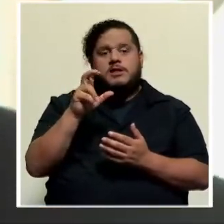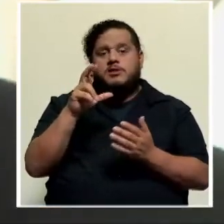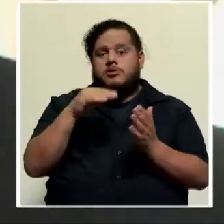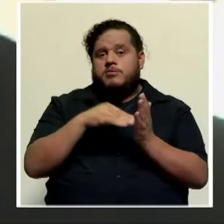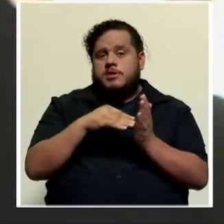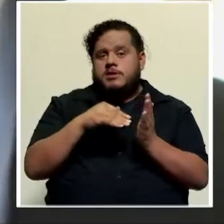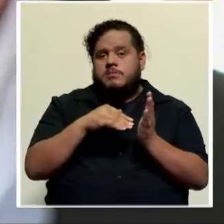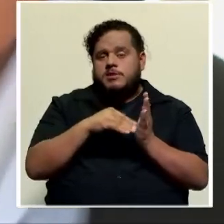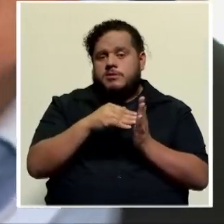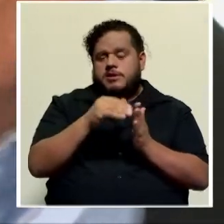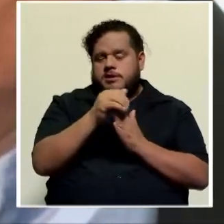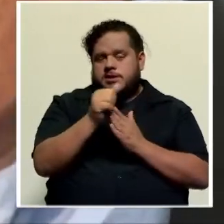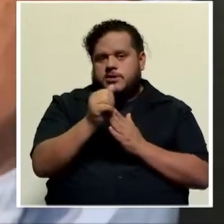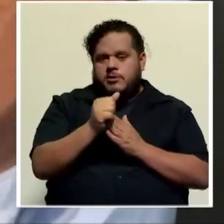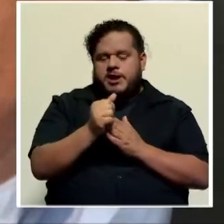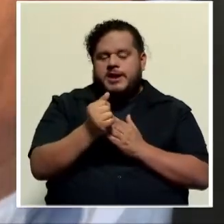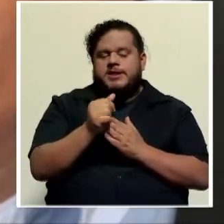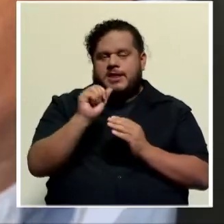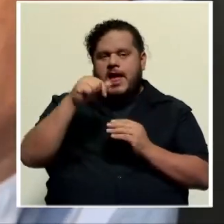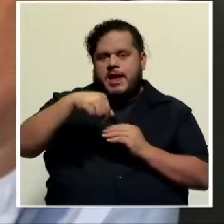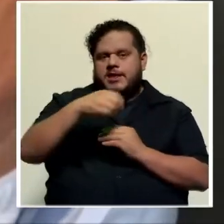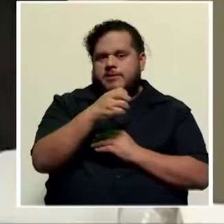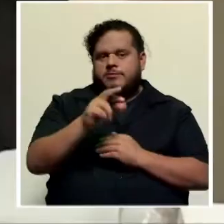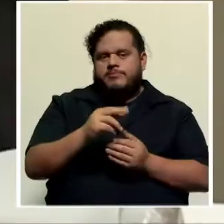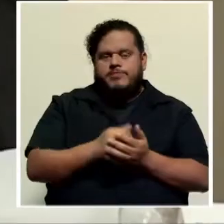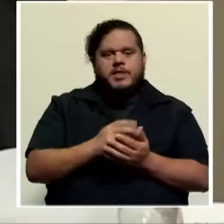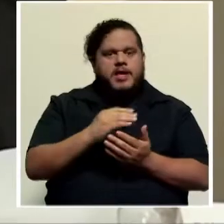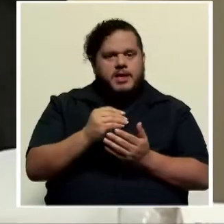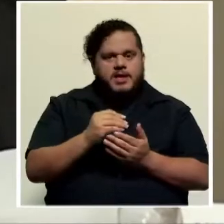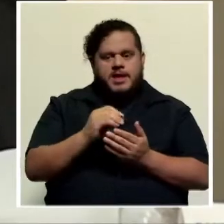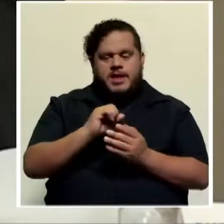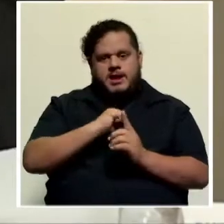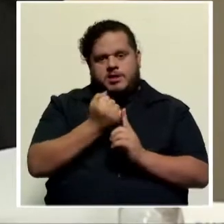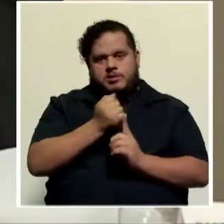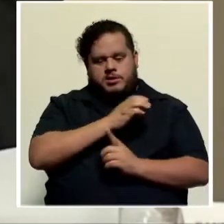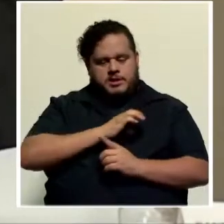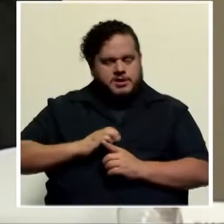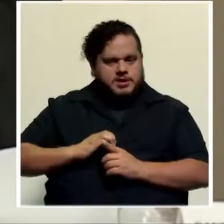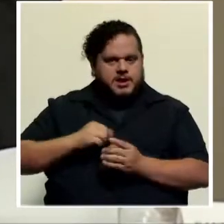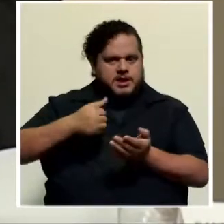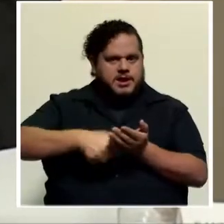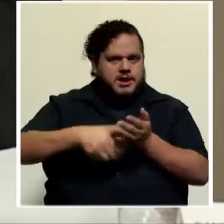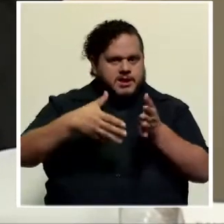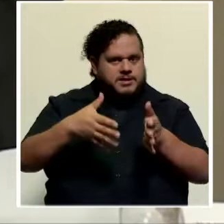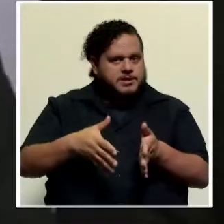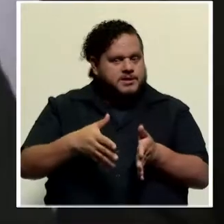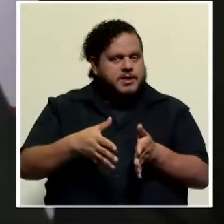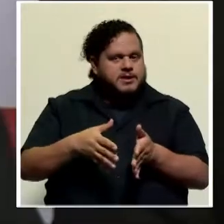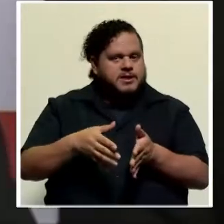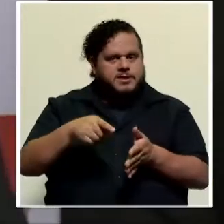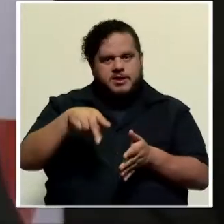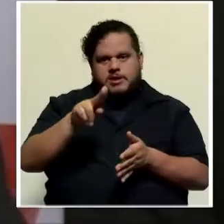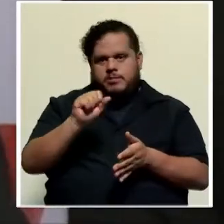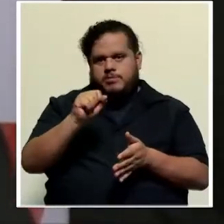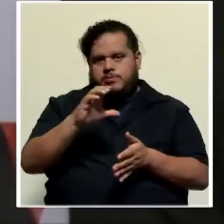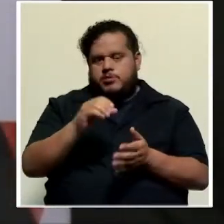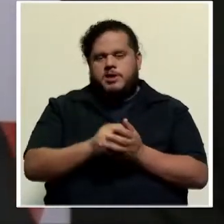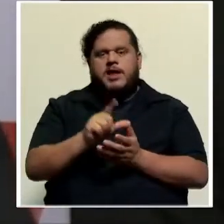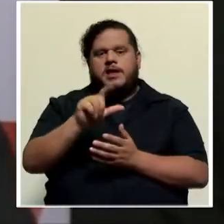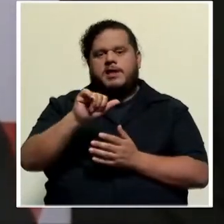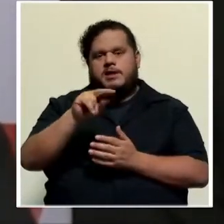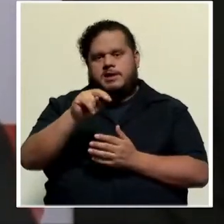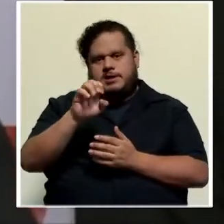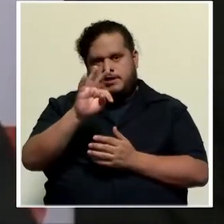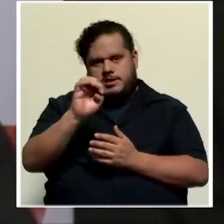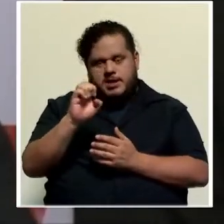En una posición similar, desde las filas socialcristianas, la candidata presidencial del PUSC, Linet